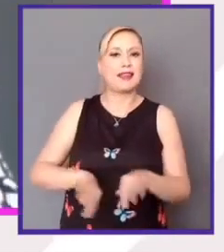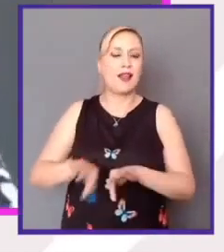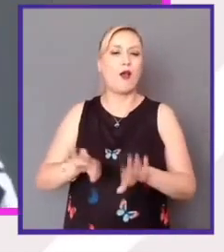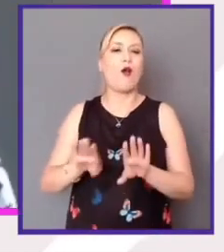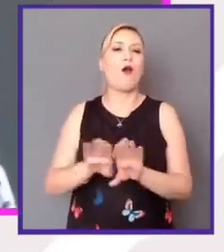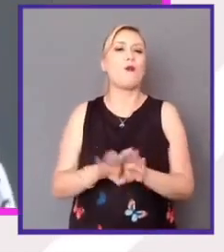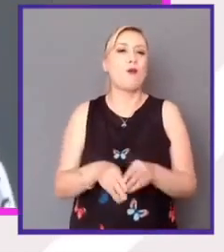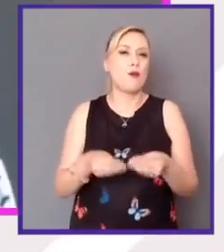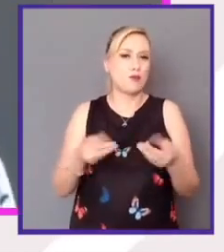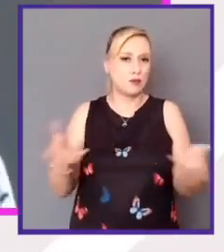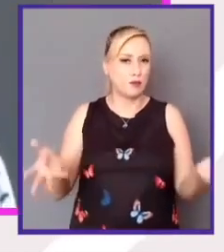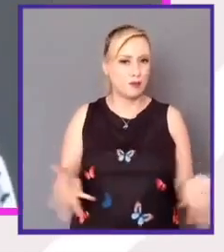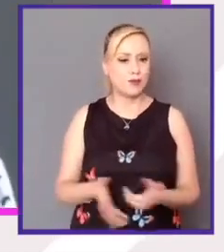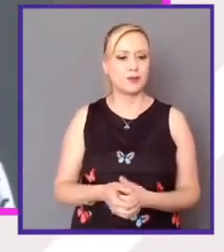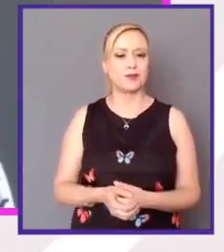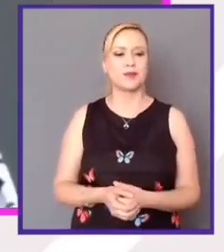estrategias.